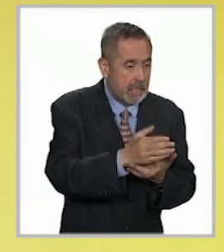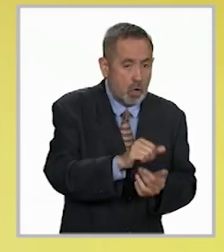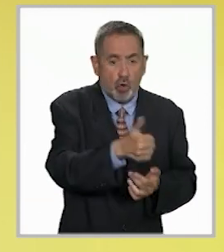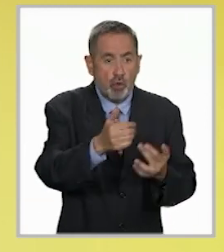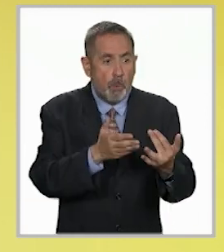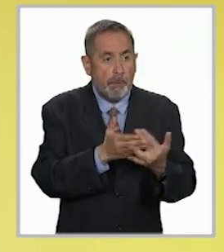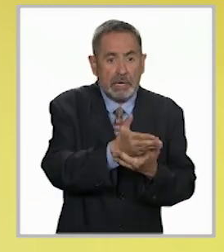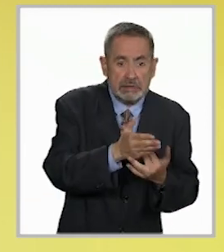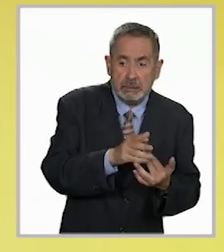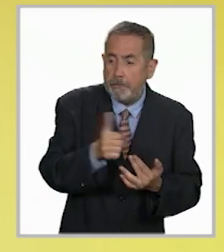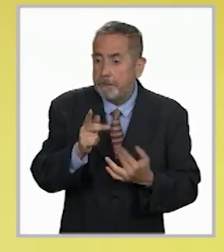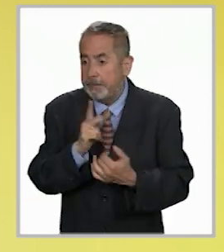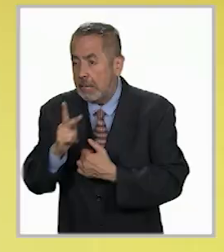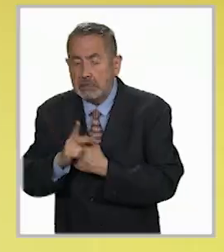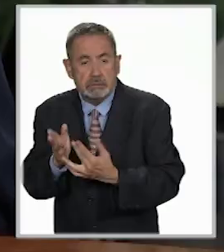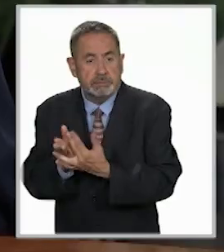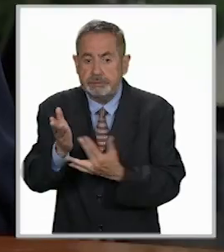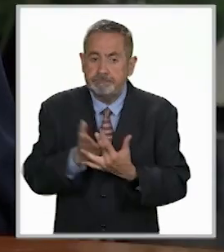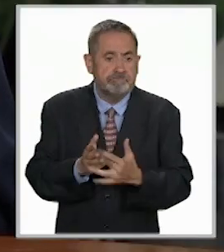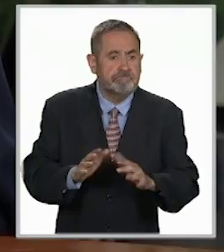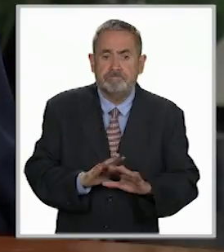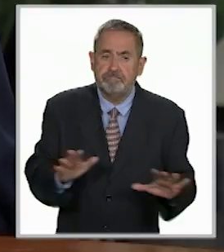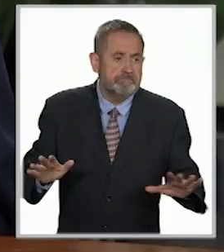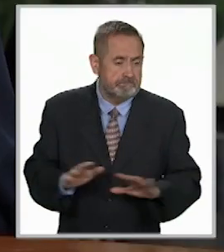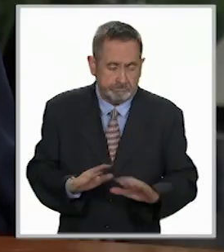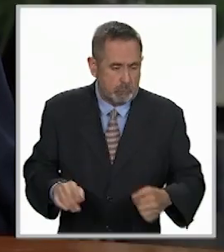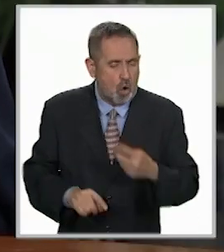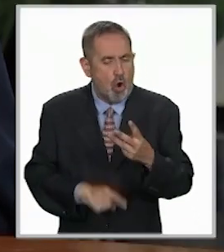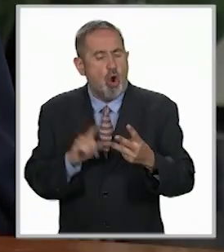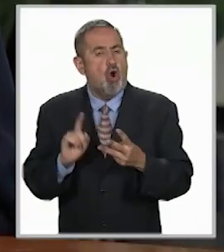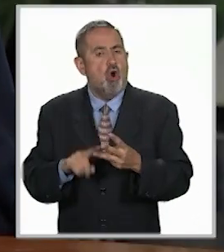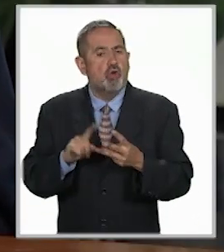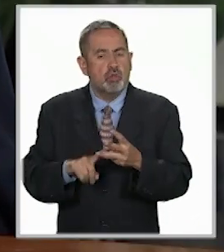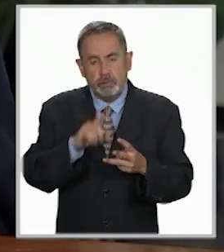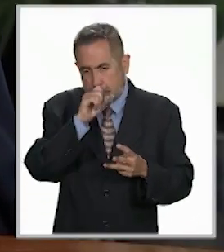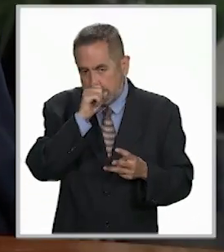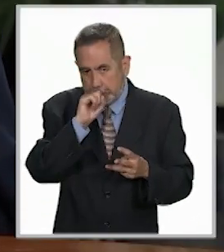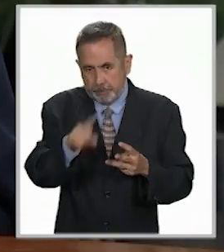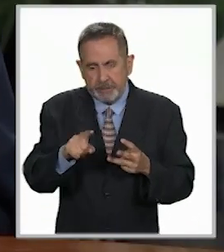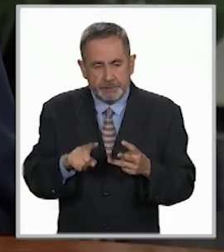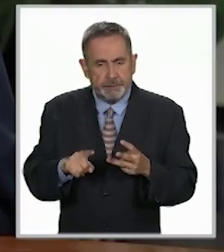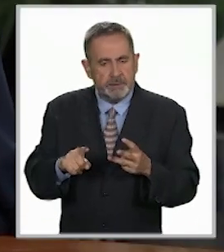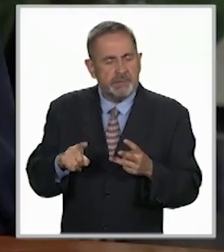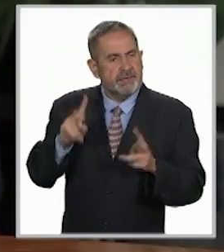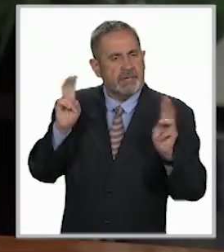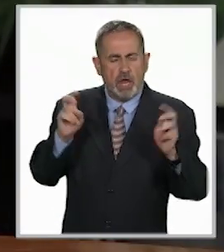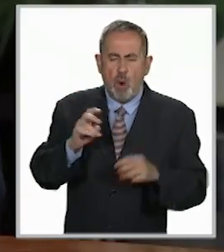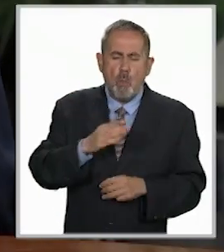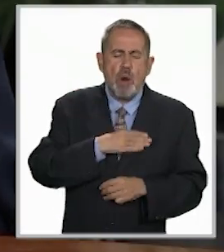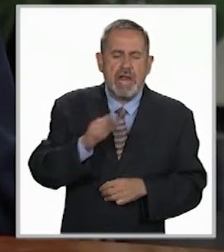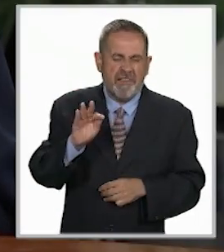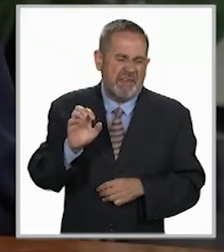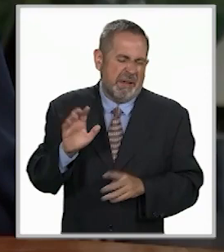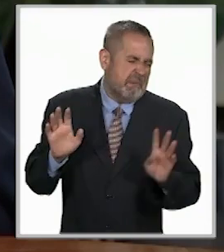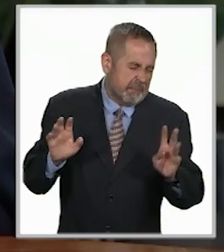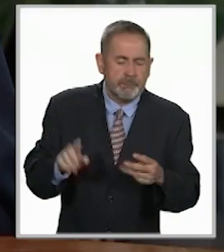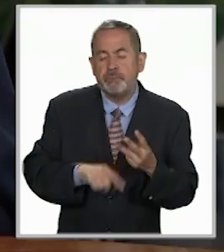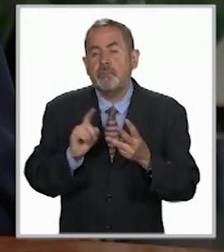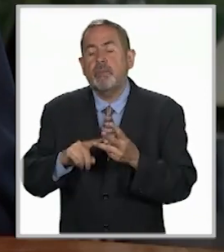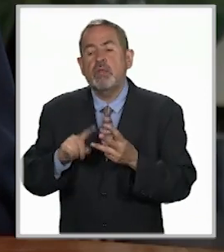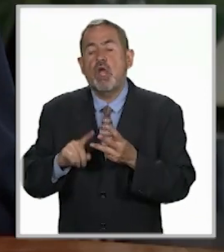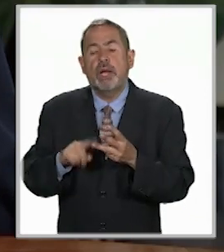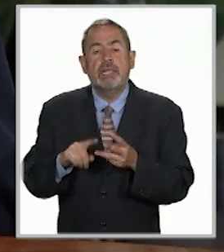los asuntos internos de otro estado. Y eso es muy interesante. Otro de los principios, por ejemplo, hablando del principio de buena fe, es